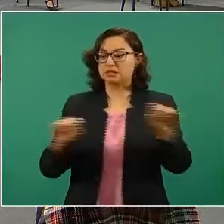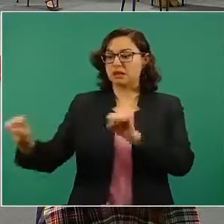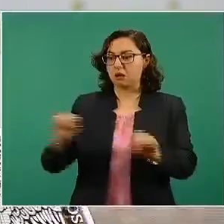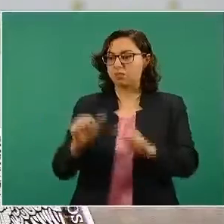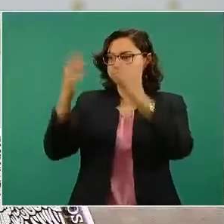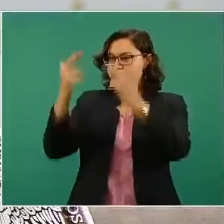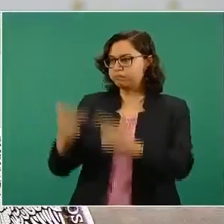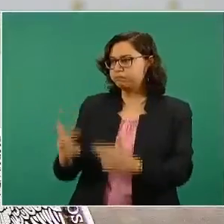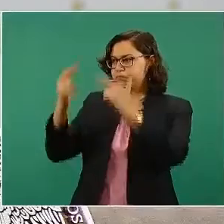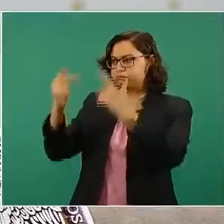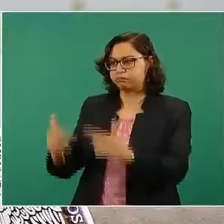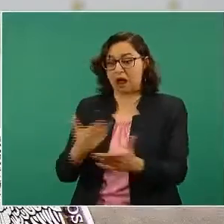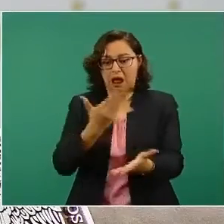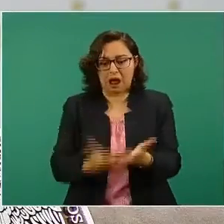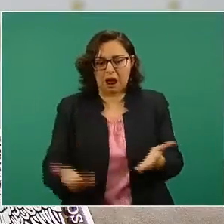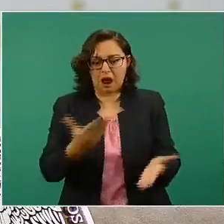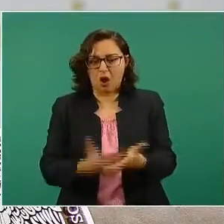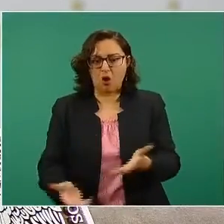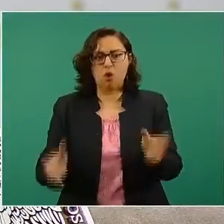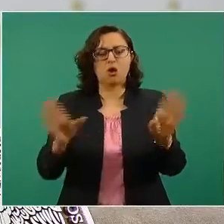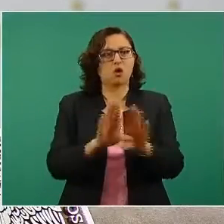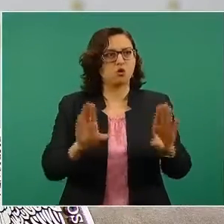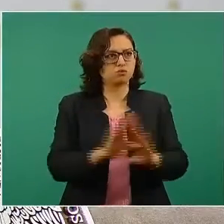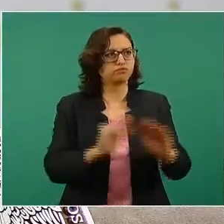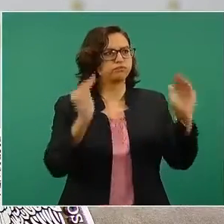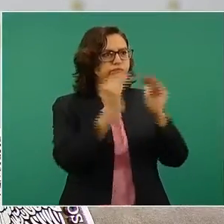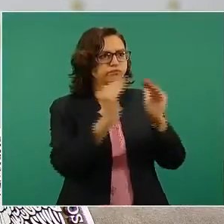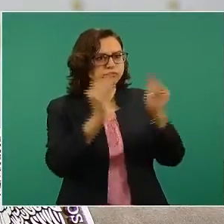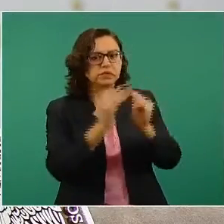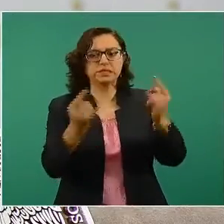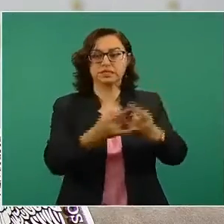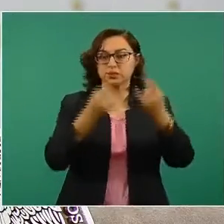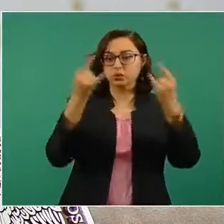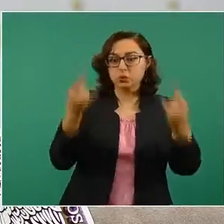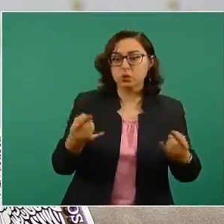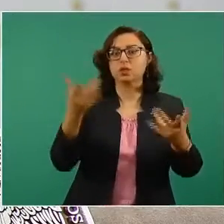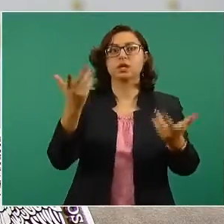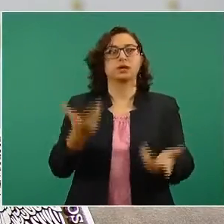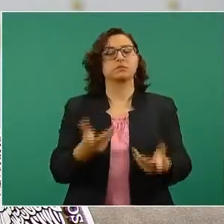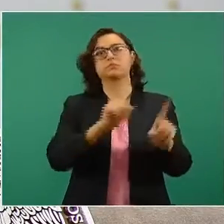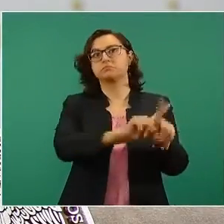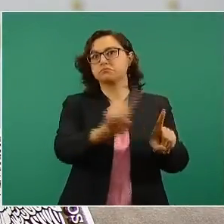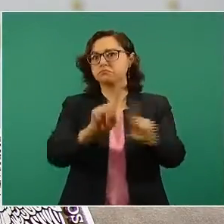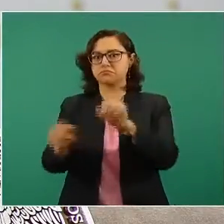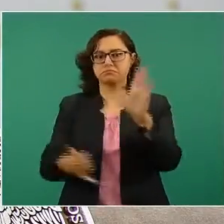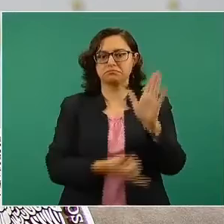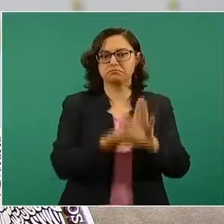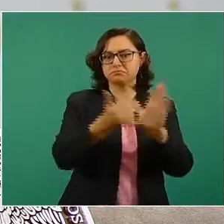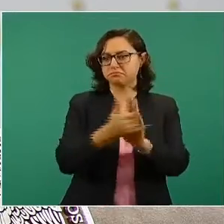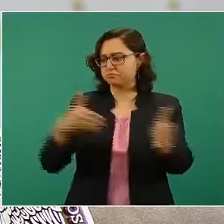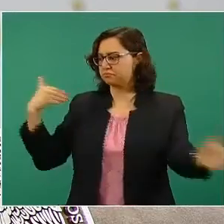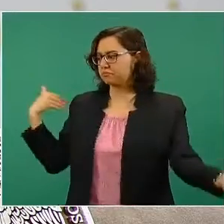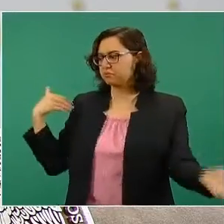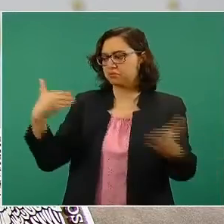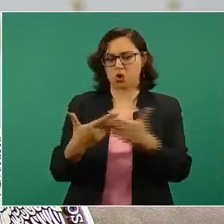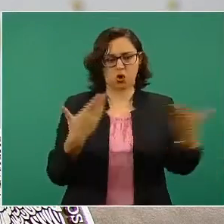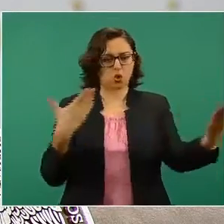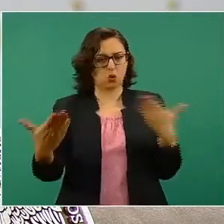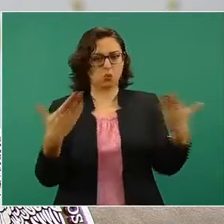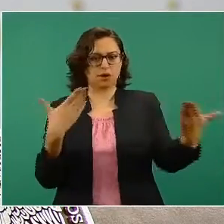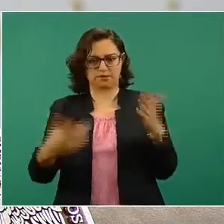con vivienda, patrimonio histórico e infraestructura de distinto tipo. Igual quiero hacer